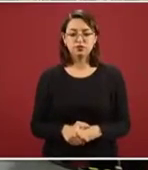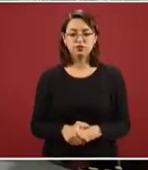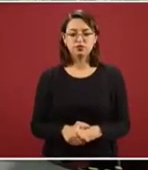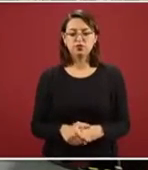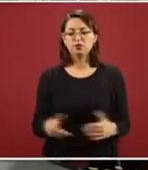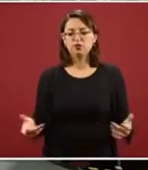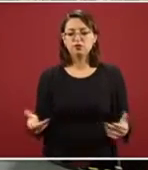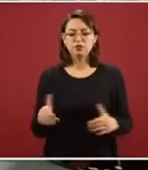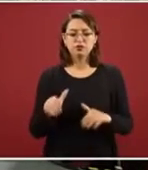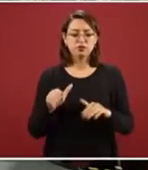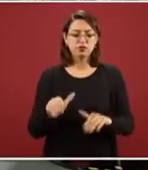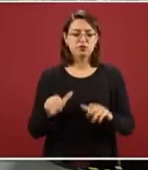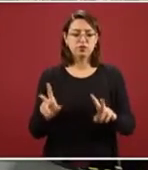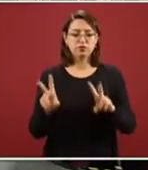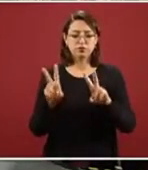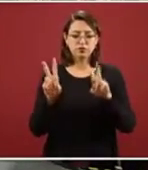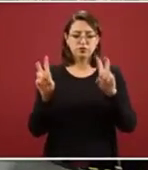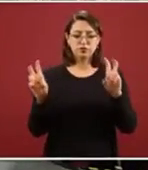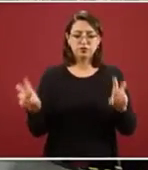el tema,